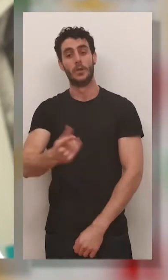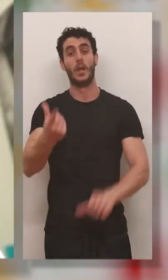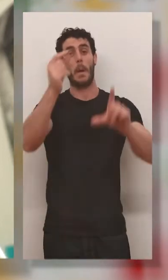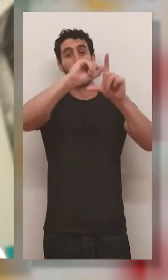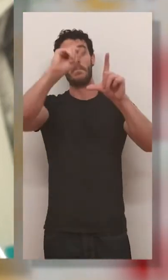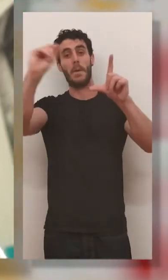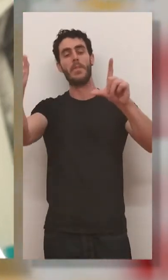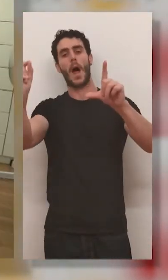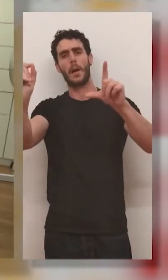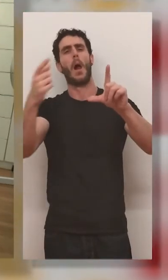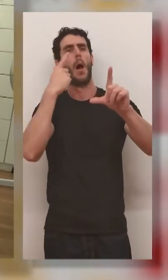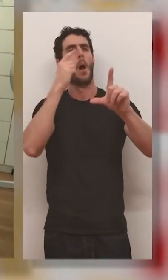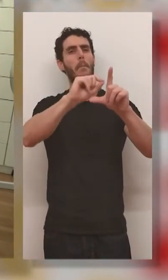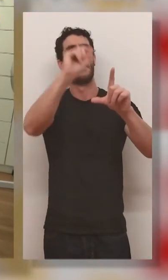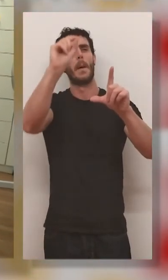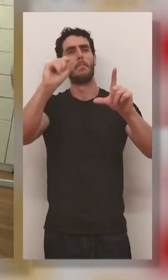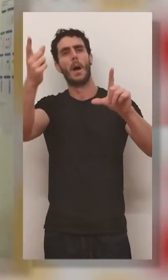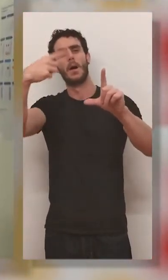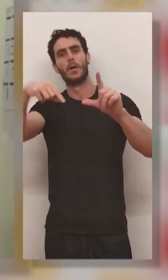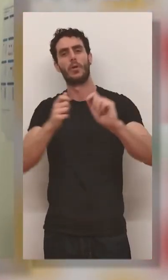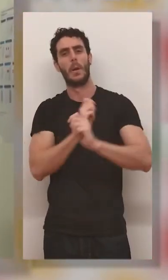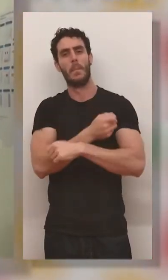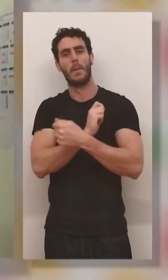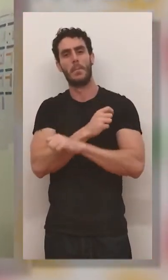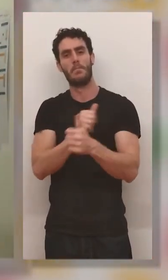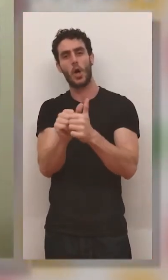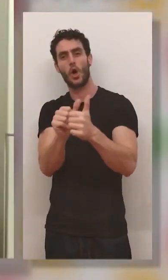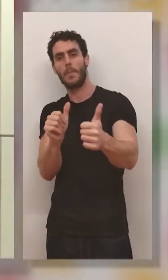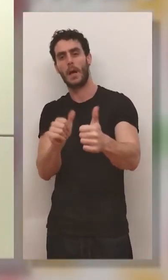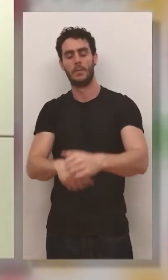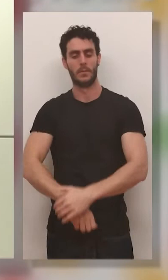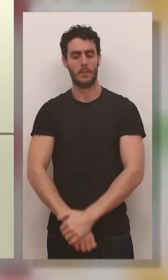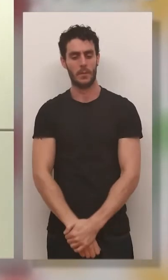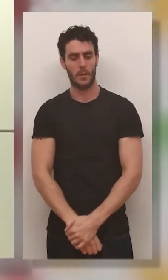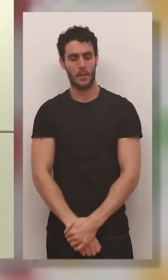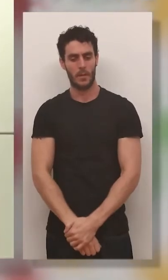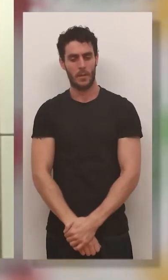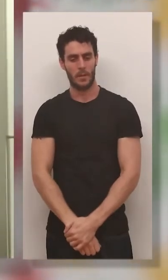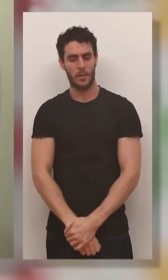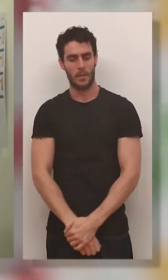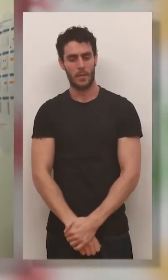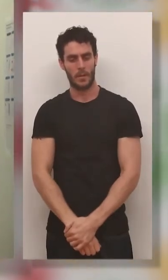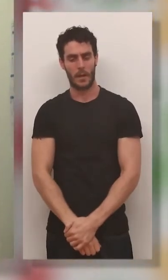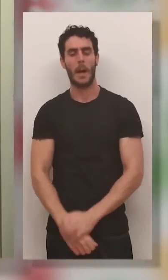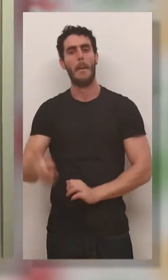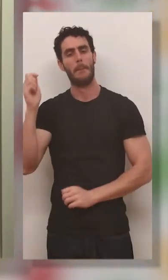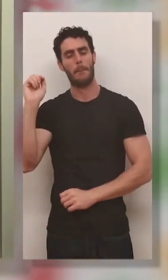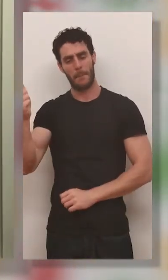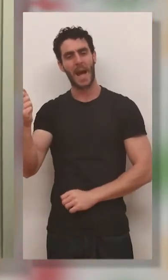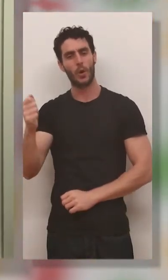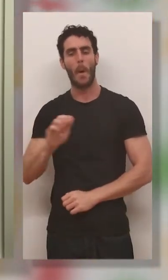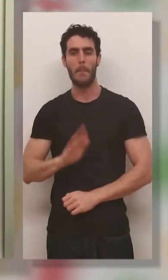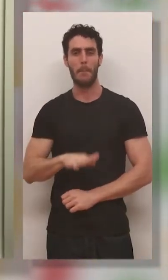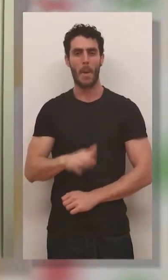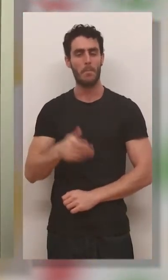y nosotros lo tenemos que copiar en la batería. Plato con bombo, plato